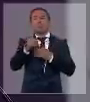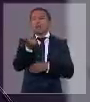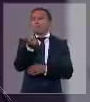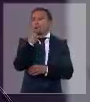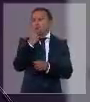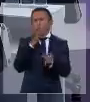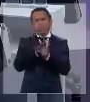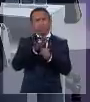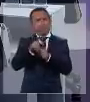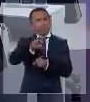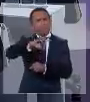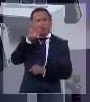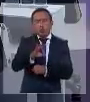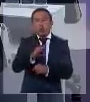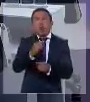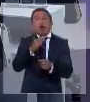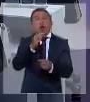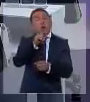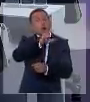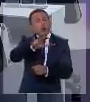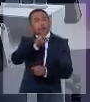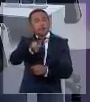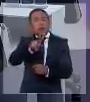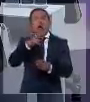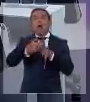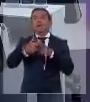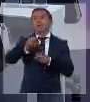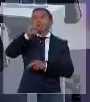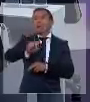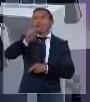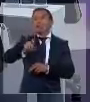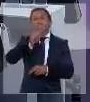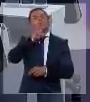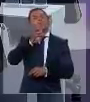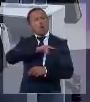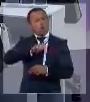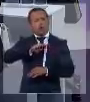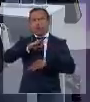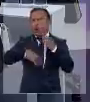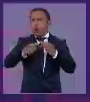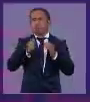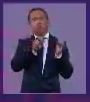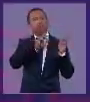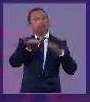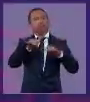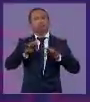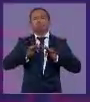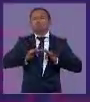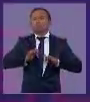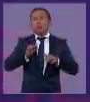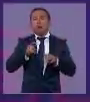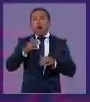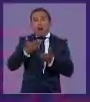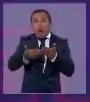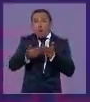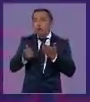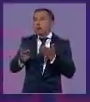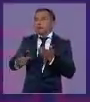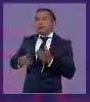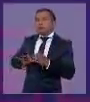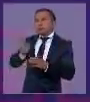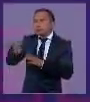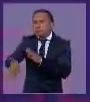semana, para que tengamos esa atención cercana, para que abatamos ese gasto de bolsillo que se hace hoy en salud y para que tengamos un